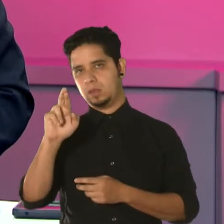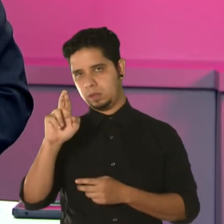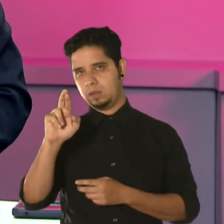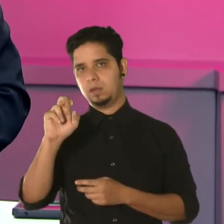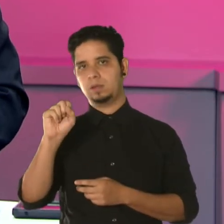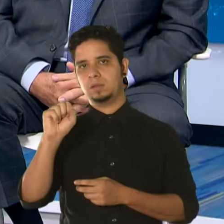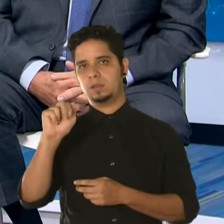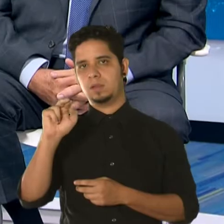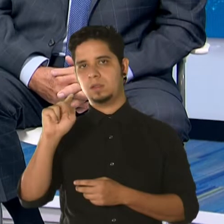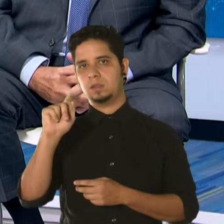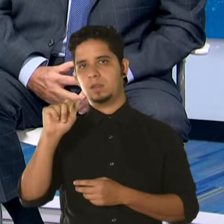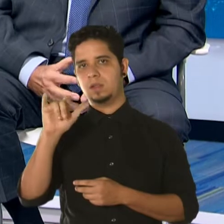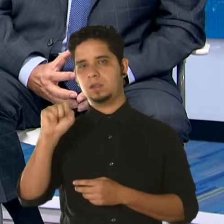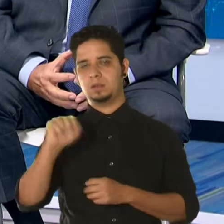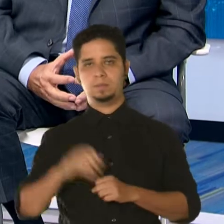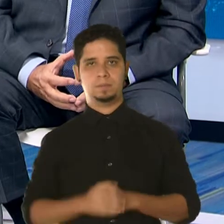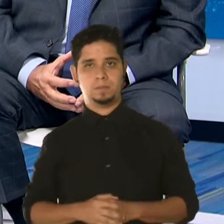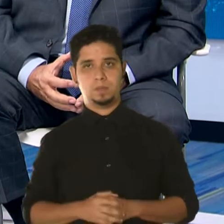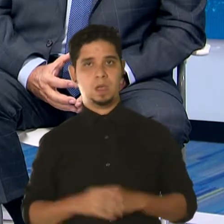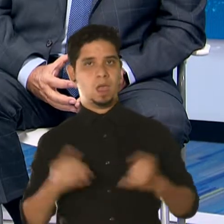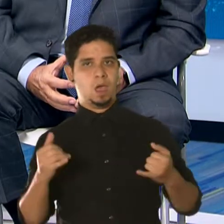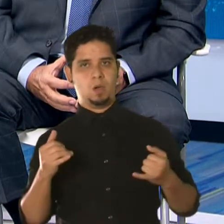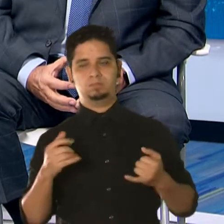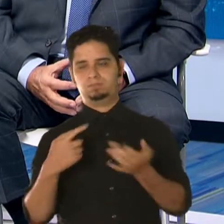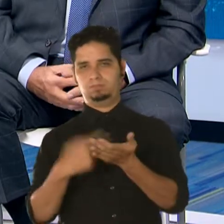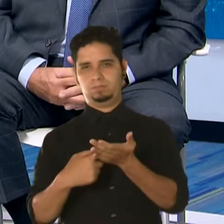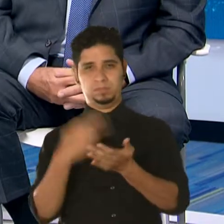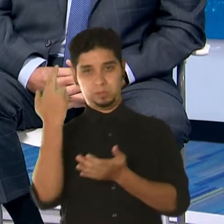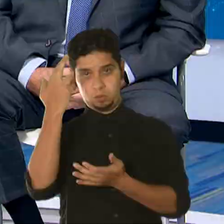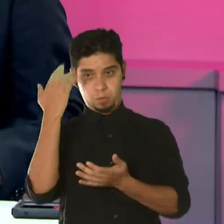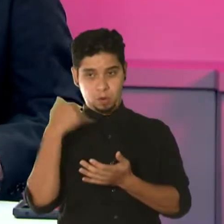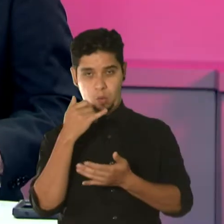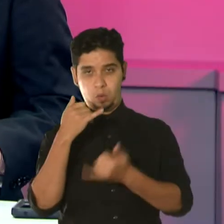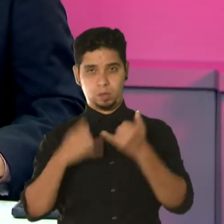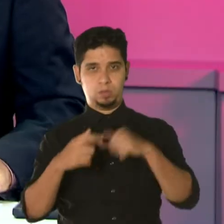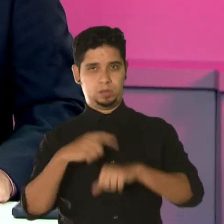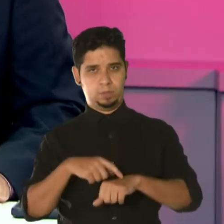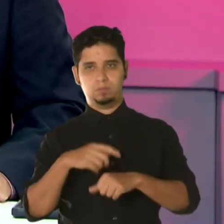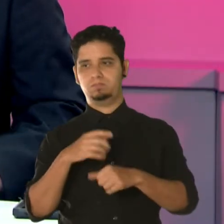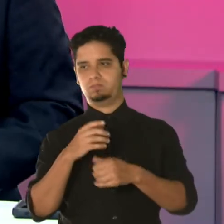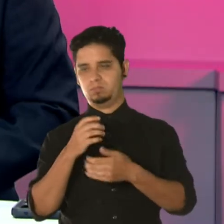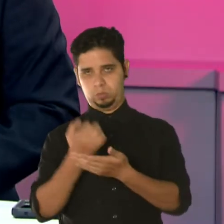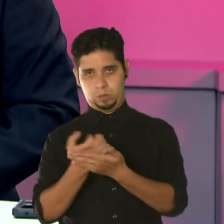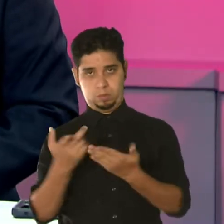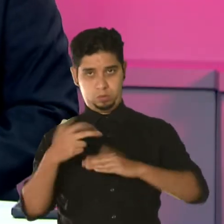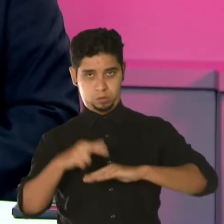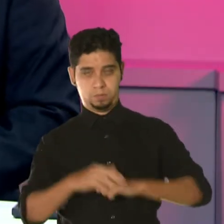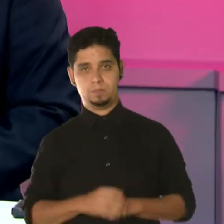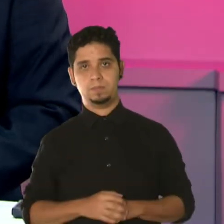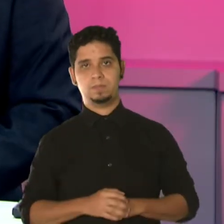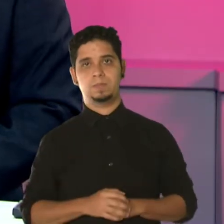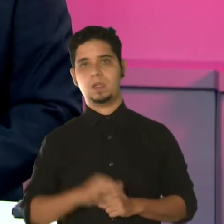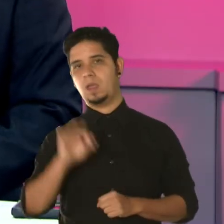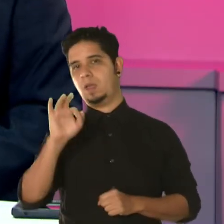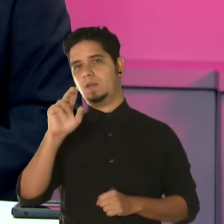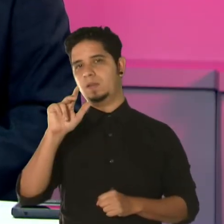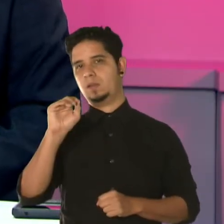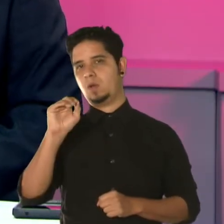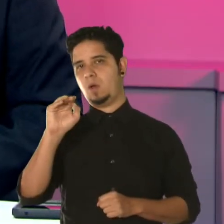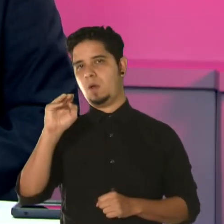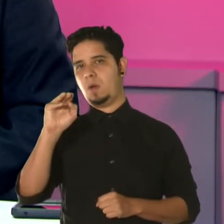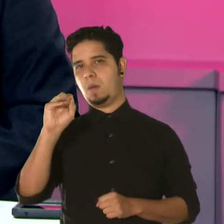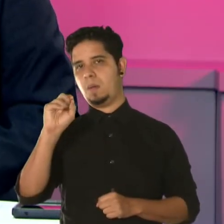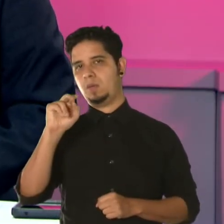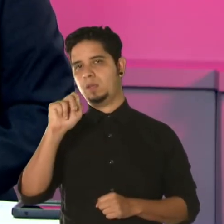que realizamos con motivo del último trimestre económico de la isla. Para que tengan una idea, Francisco Montalvo Fiol representa